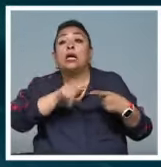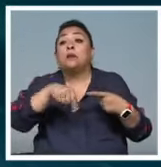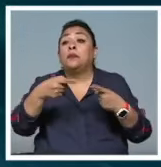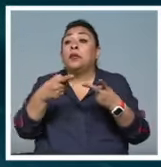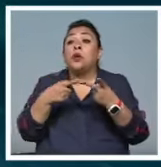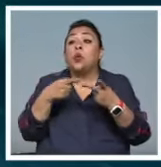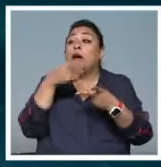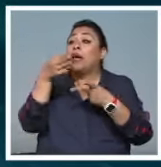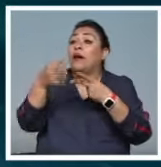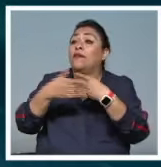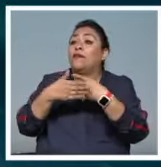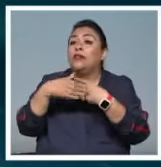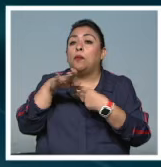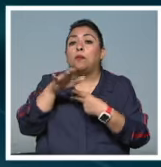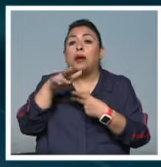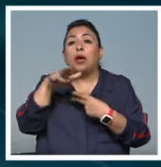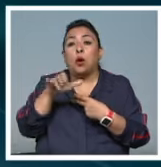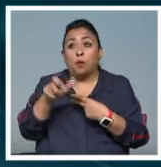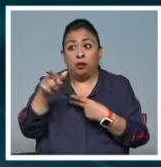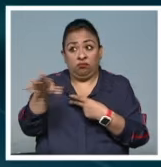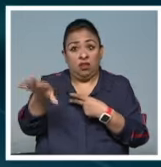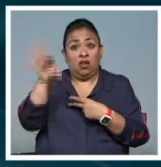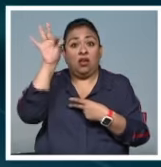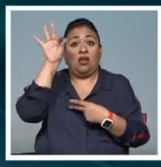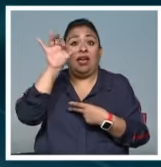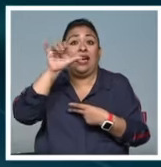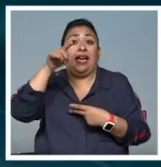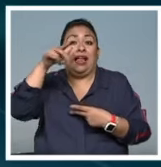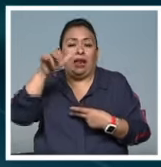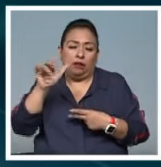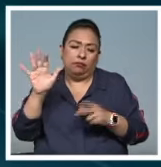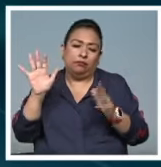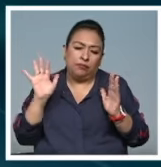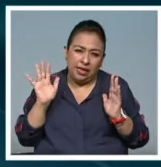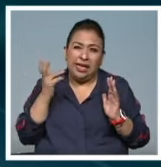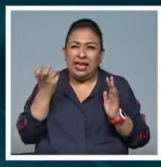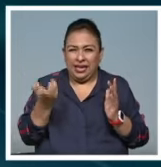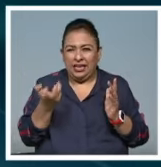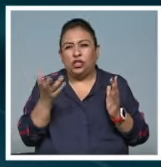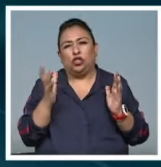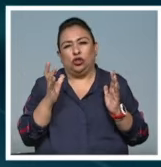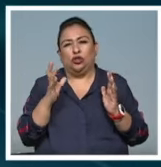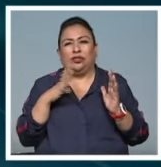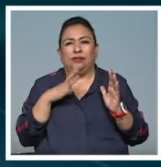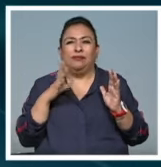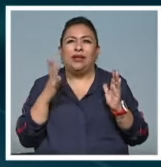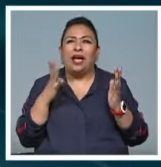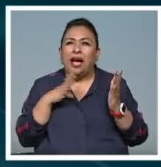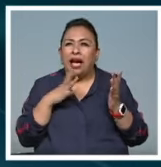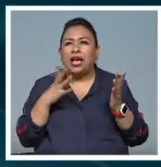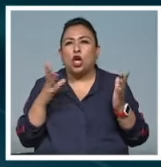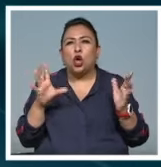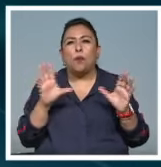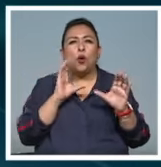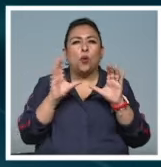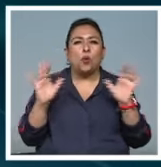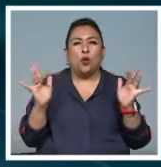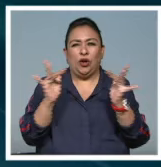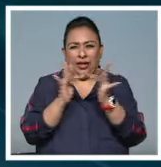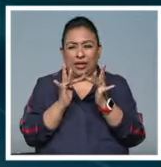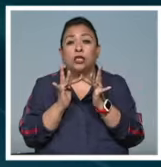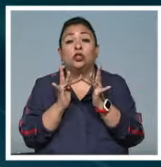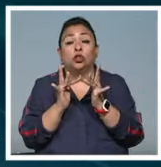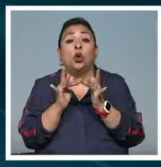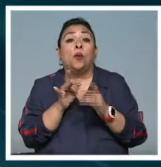también dándole el mensaje a Mahoma de que él es el elegido de Alá. Esto significa que estas concomitancias, estos vasos comunicantes, nos